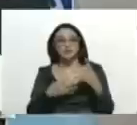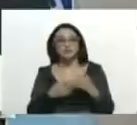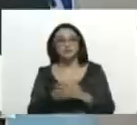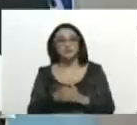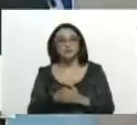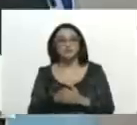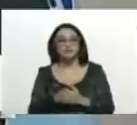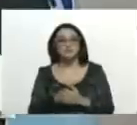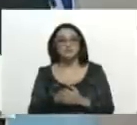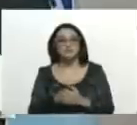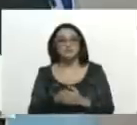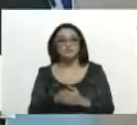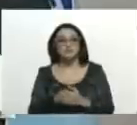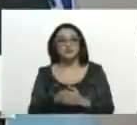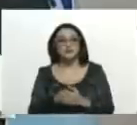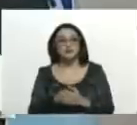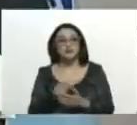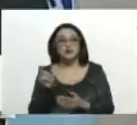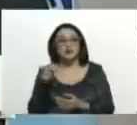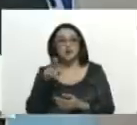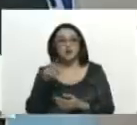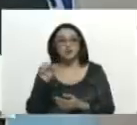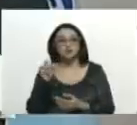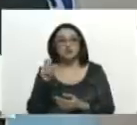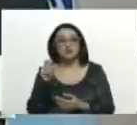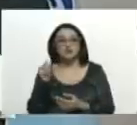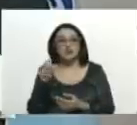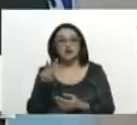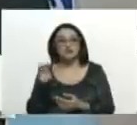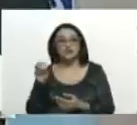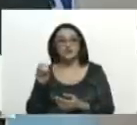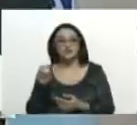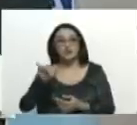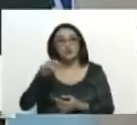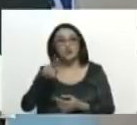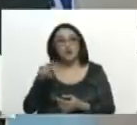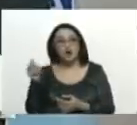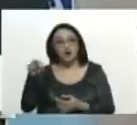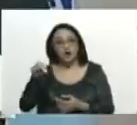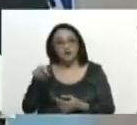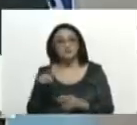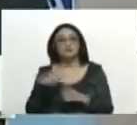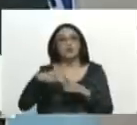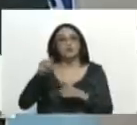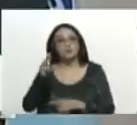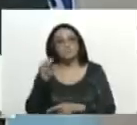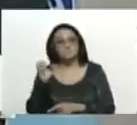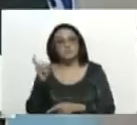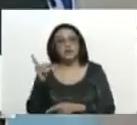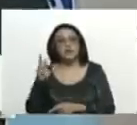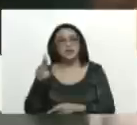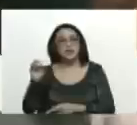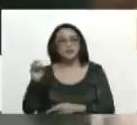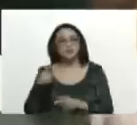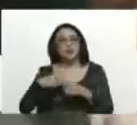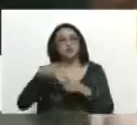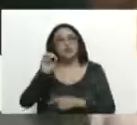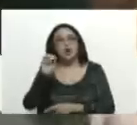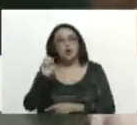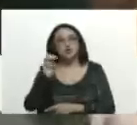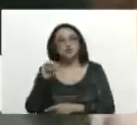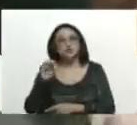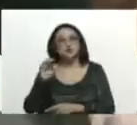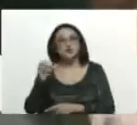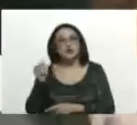José Luis Silva Gustavo Carmona Juan Moreno Pedro Fernández Oscar rojas